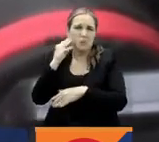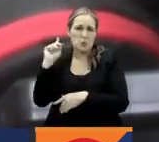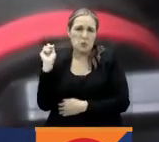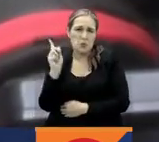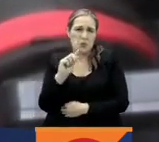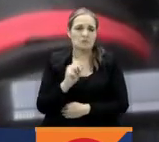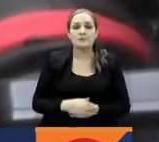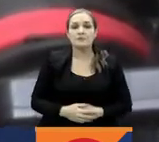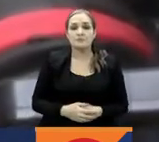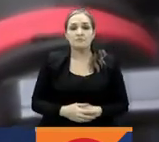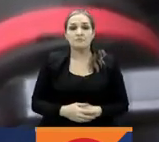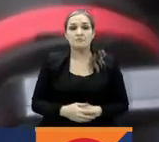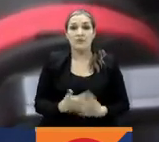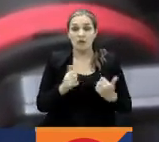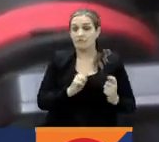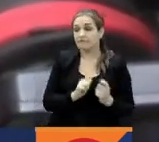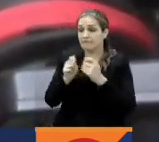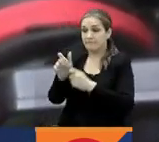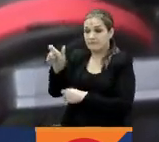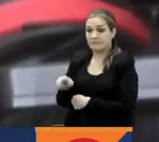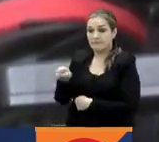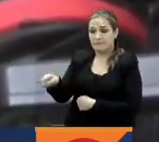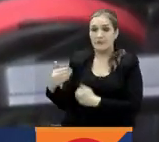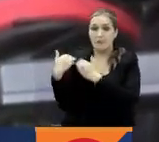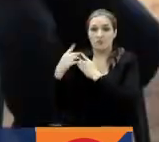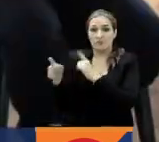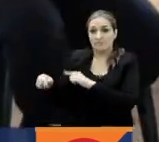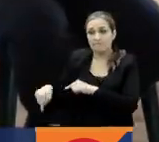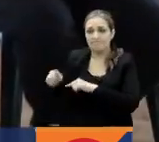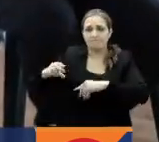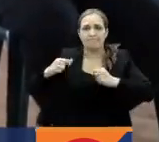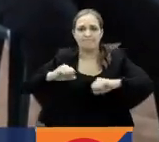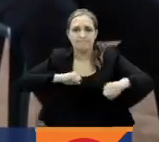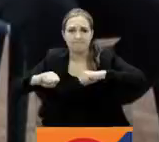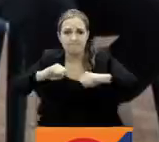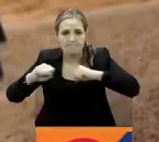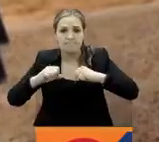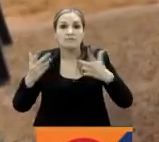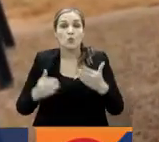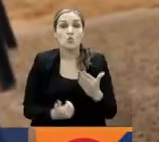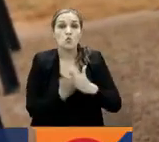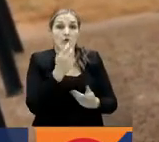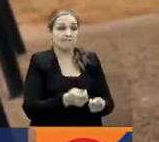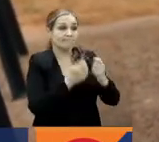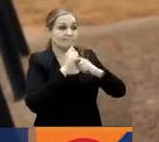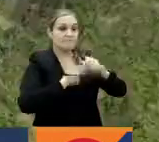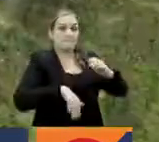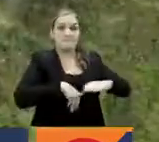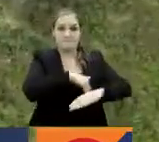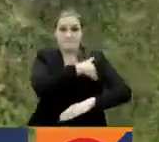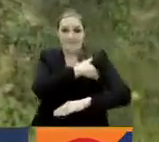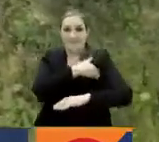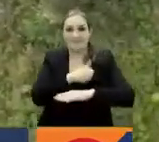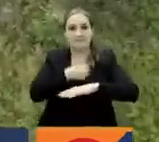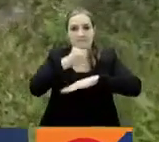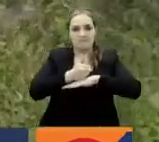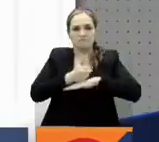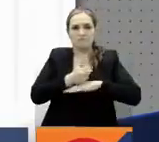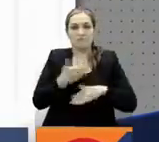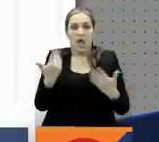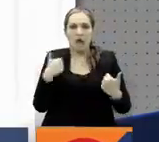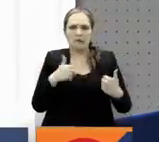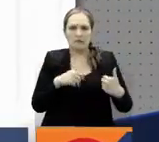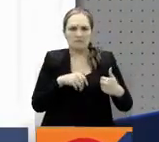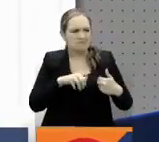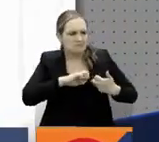que permita acelerar esa conectividad rural que es necesaria. Como nueva ministra deberá enfrentar los procesos que se realizan por las irregularidades